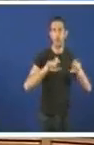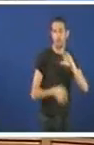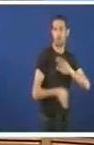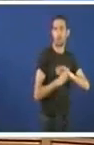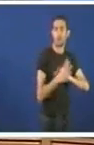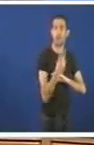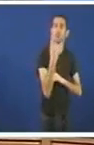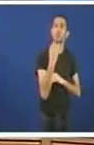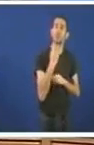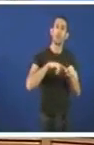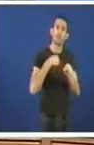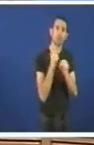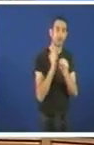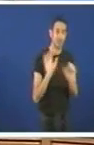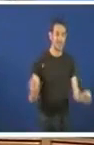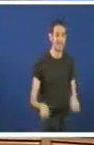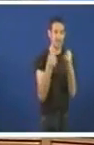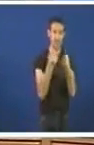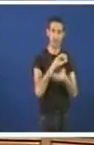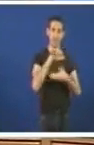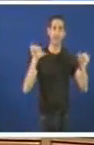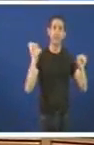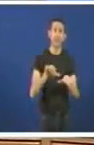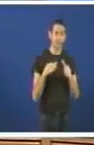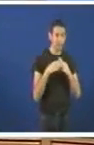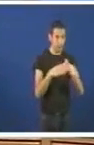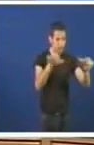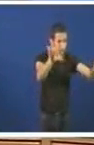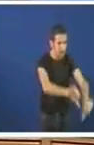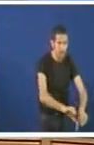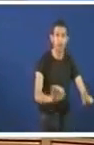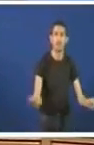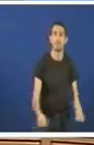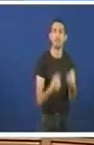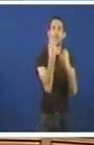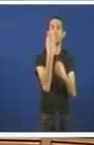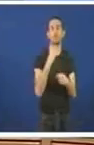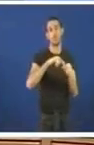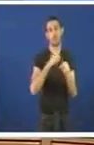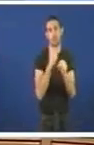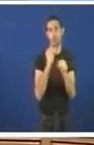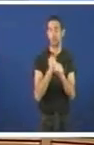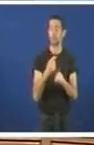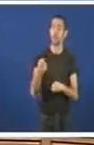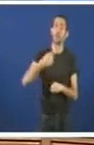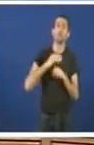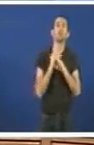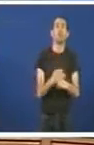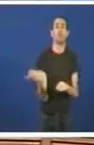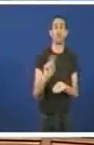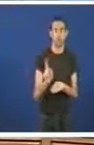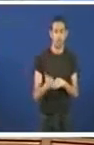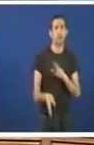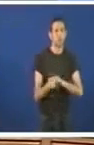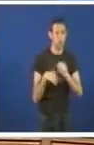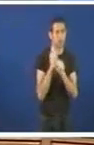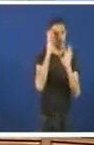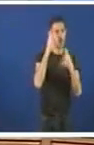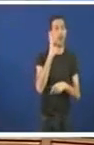traballo salvados da crise do naval. Señoría, evidentemente isto non é suficiente. Seguimos traballando no tax lease, sin